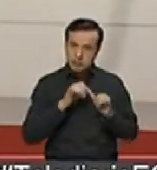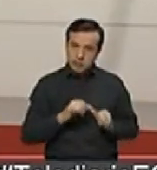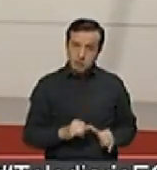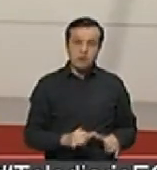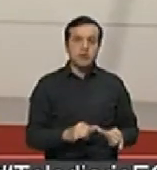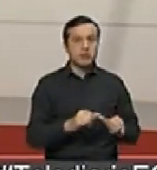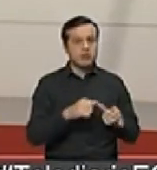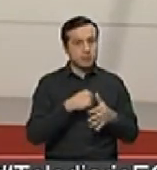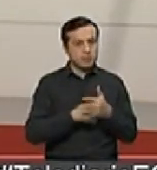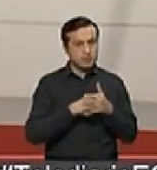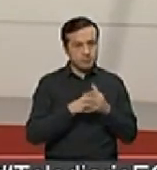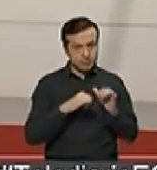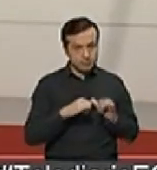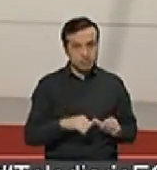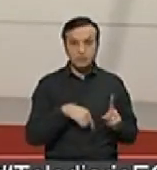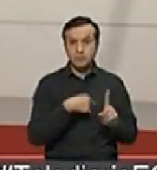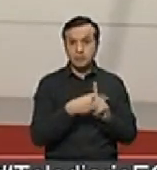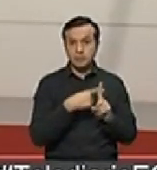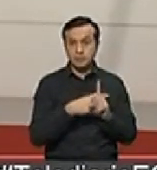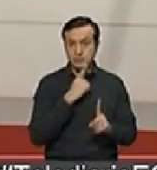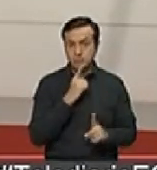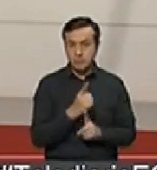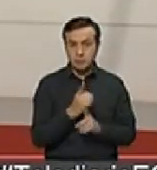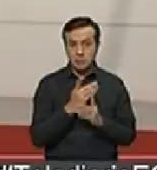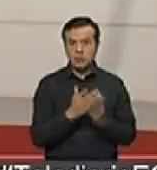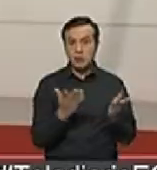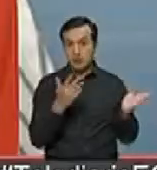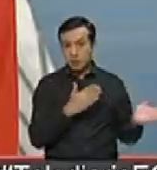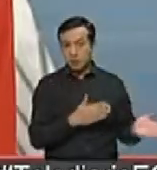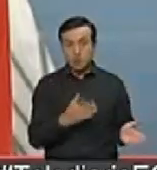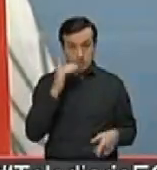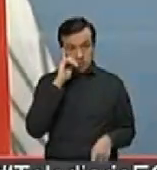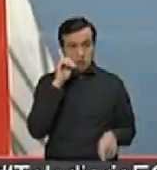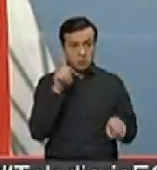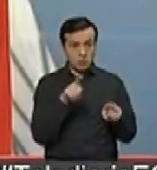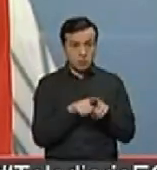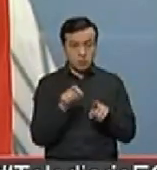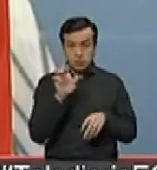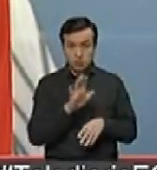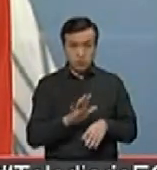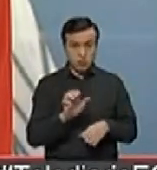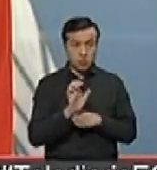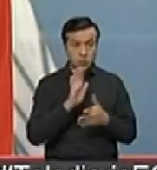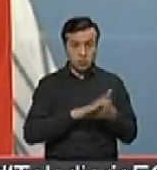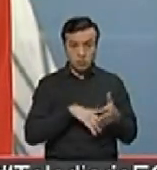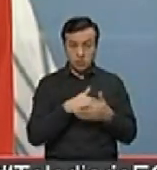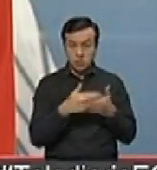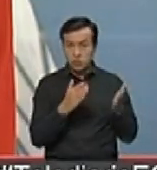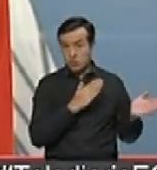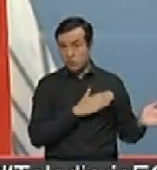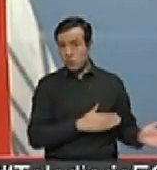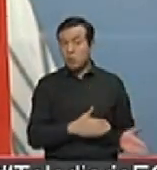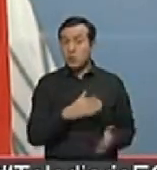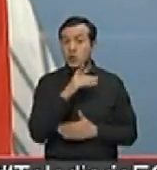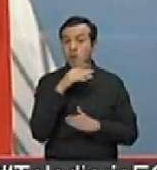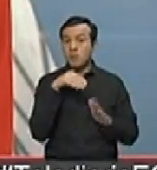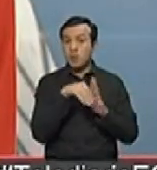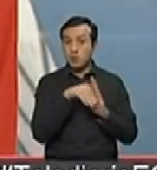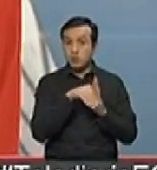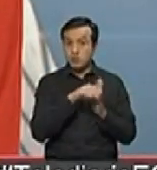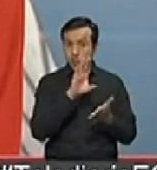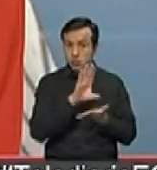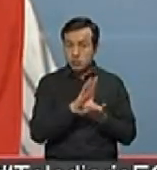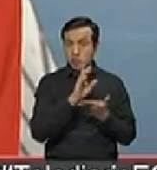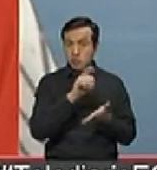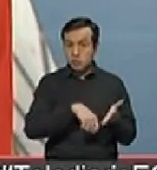poder lograr los mejores resultados. ¿Y esta meta está acorde al crecimiento del país que ha sido programado por el Banco Central? Ha sido